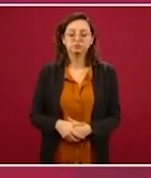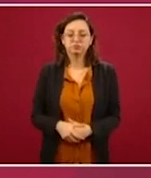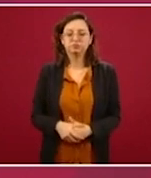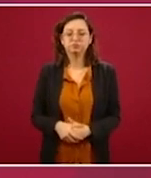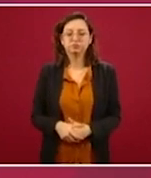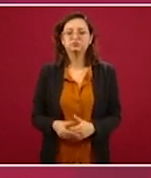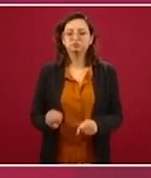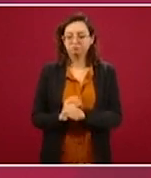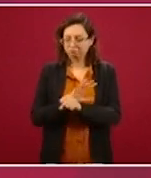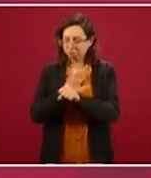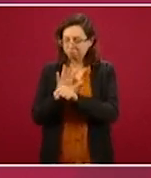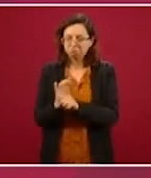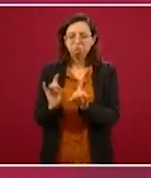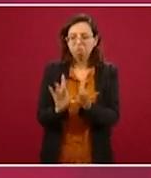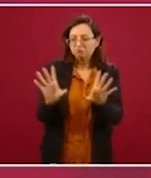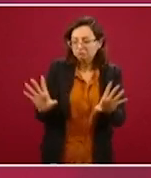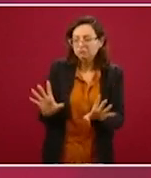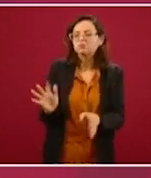del coronavirus.